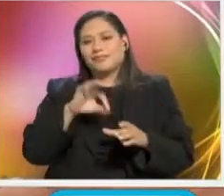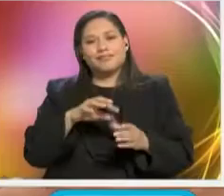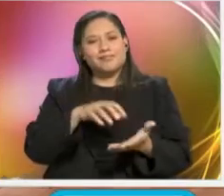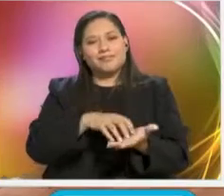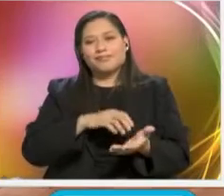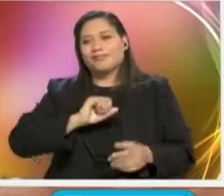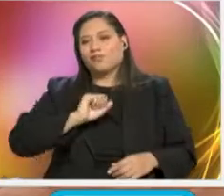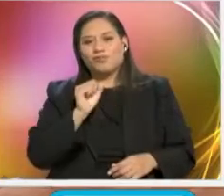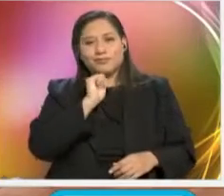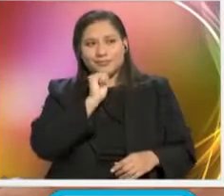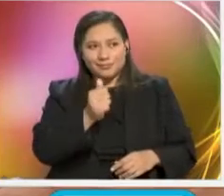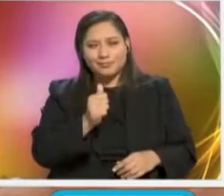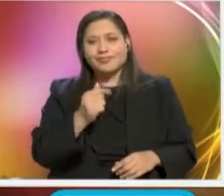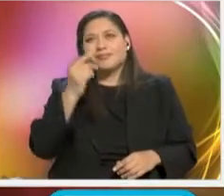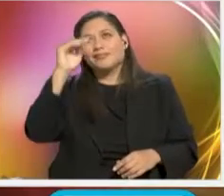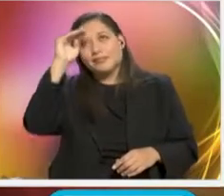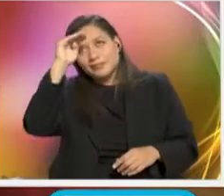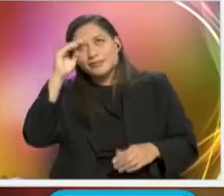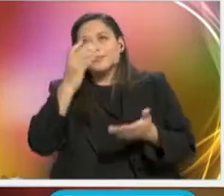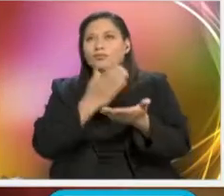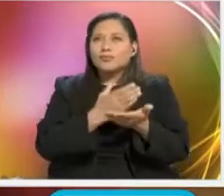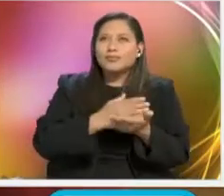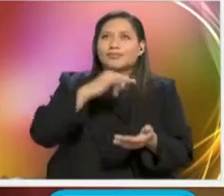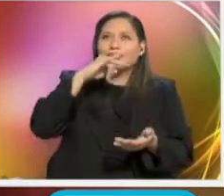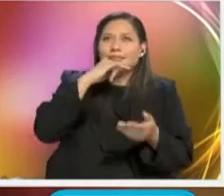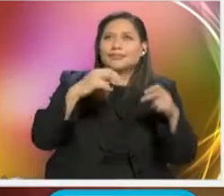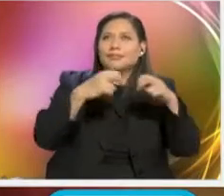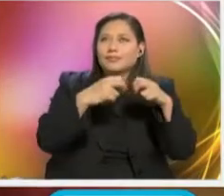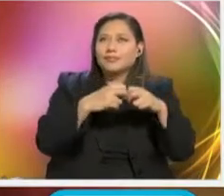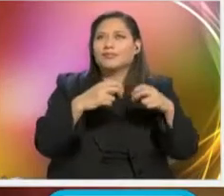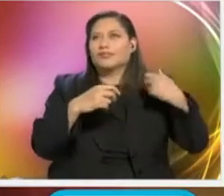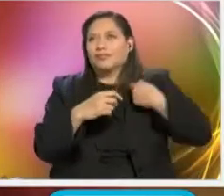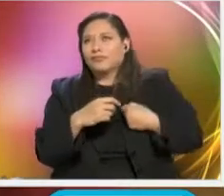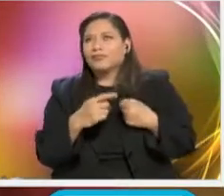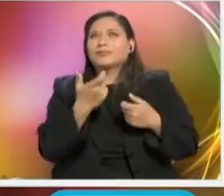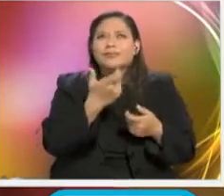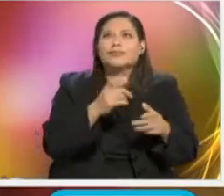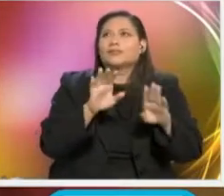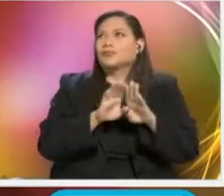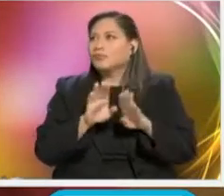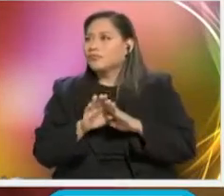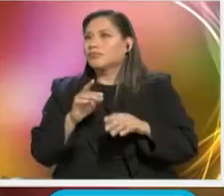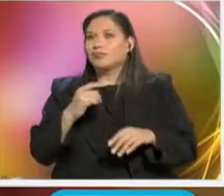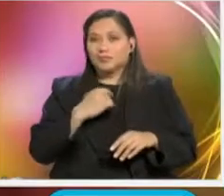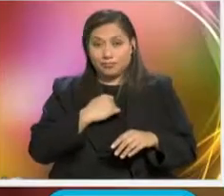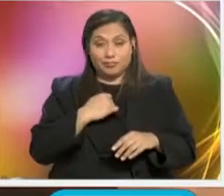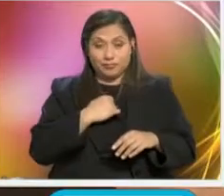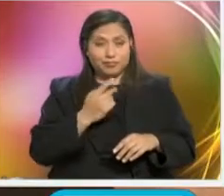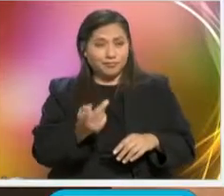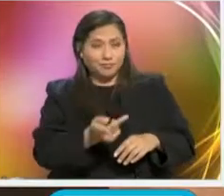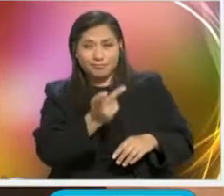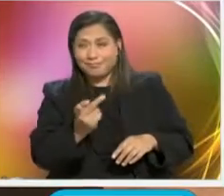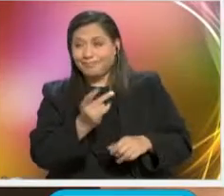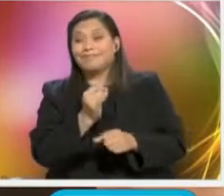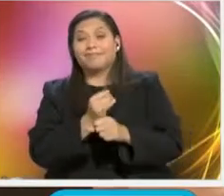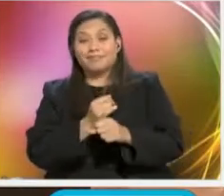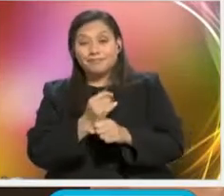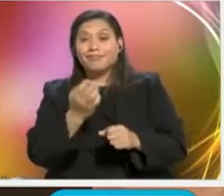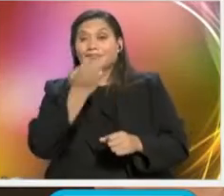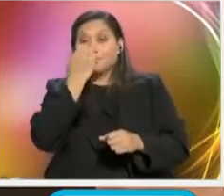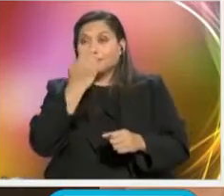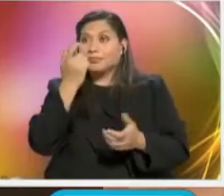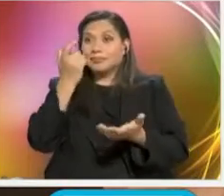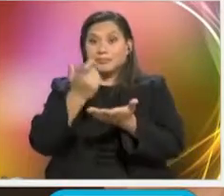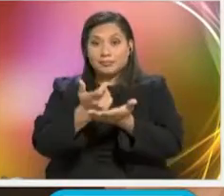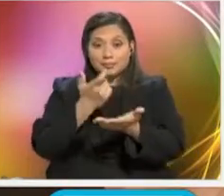¿no? Entonces ahorita es, hijo, hay que comprar los útiles, hay que ver, sacar el dinero a ver de dónde, porque yo hice una investigación y hay escuelas que te